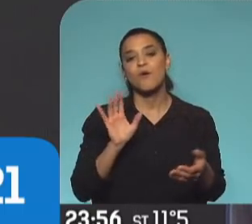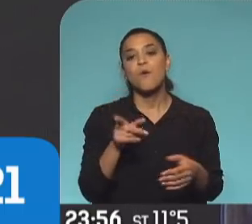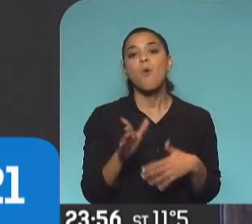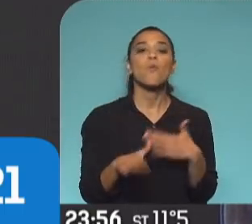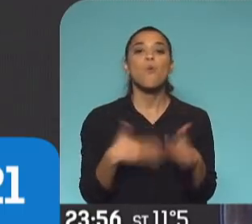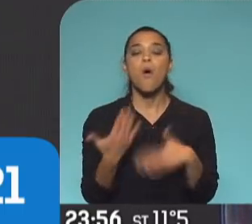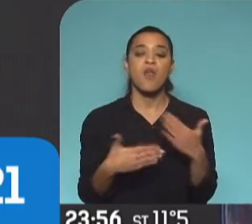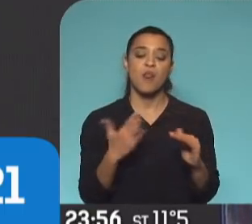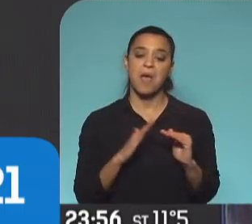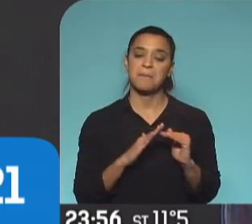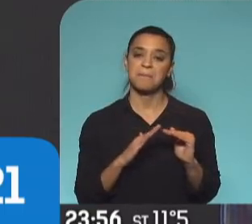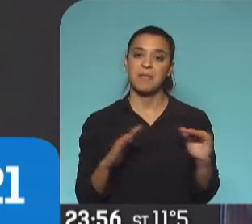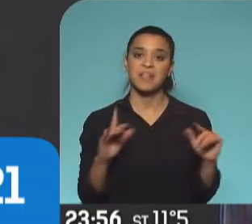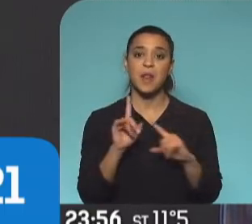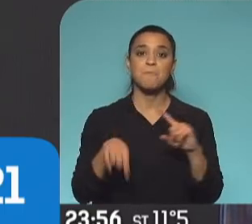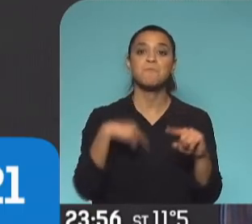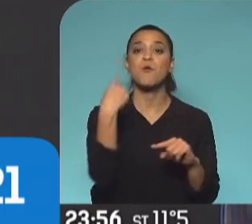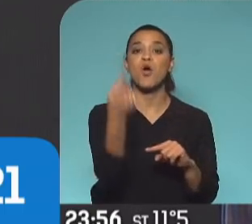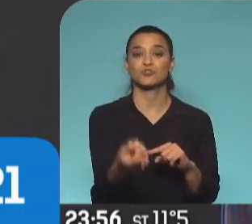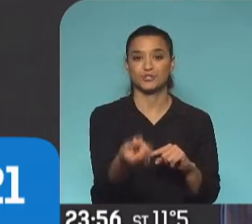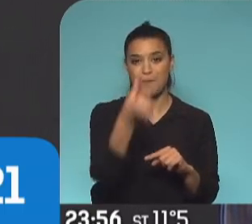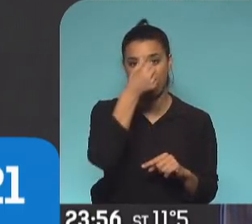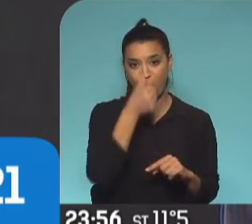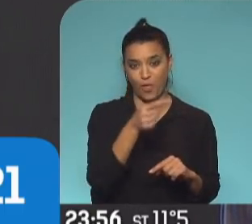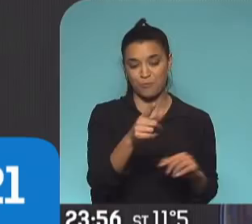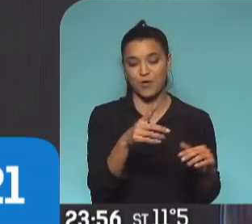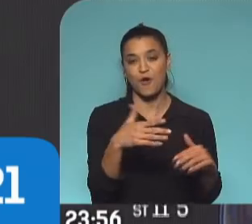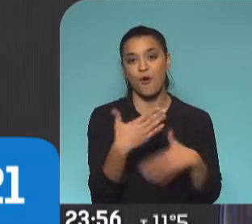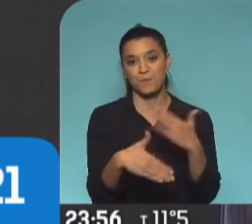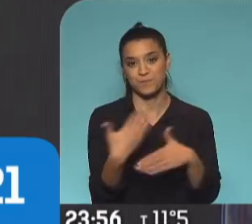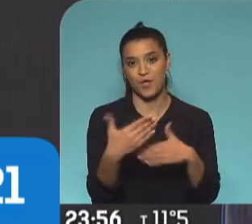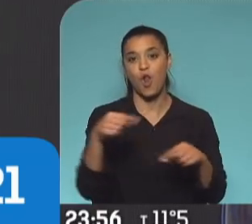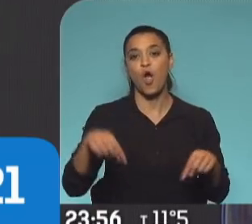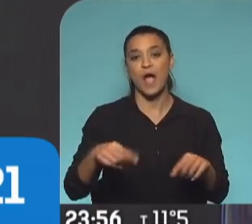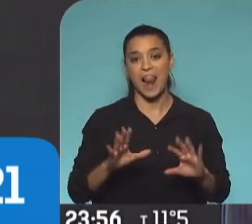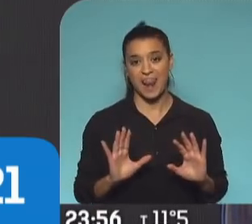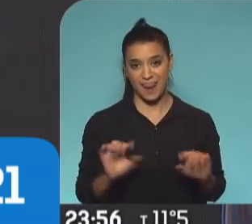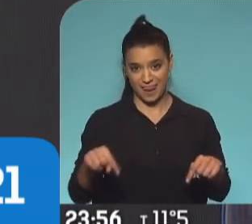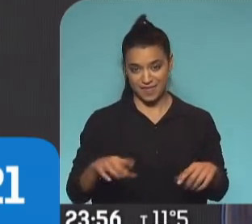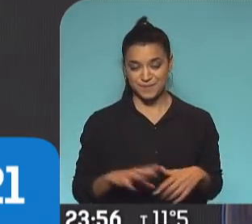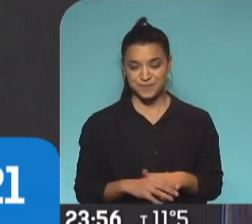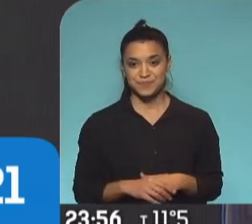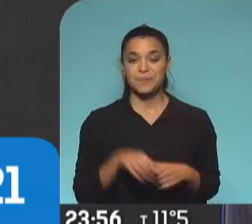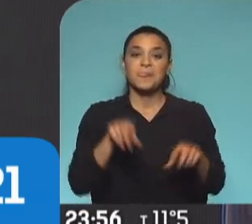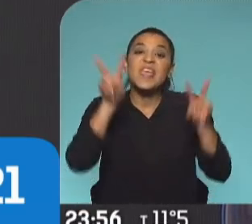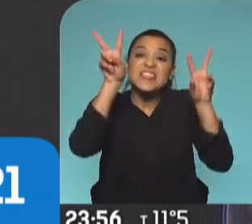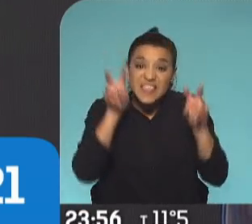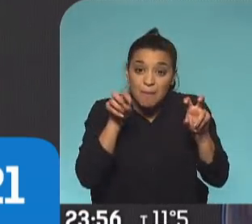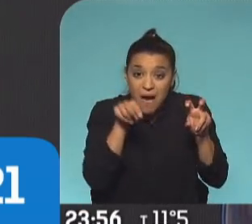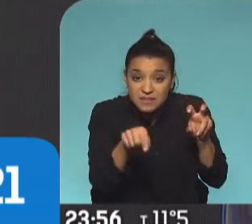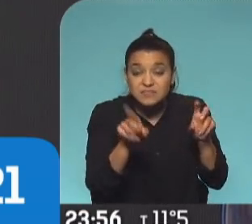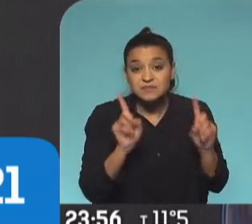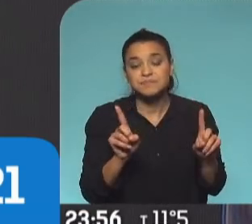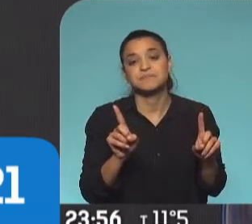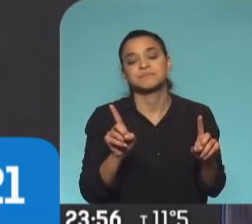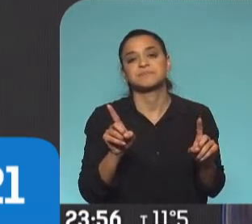a mantener para el próximo partido, ¿no? Jugamos el próximo de local. Estos temas han sido